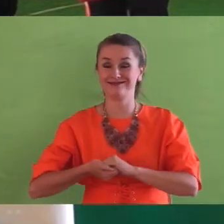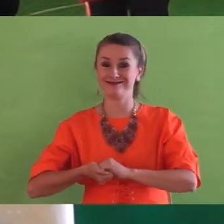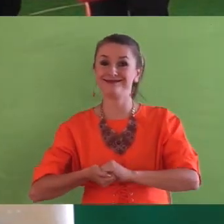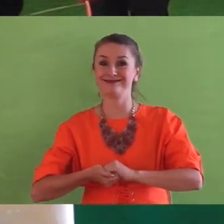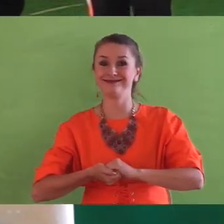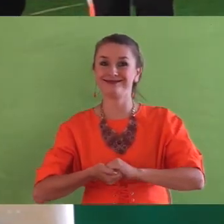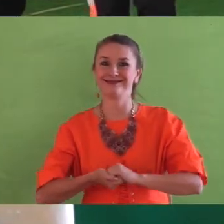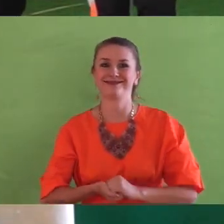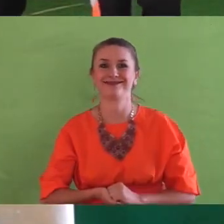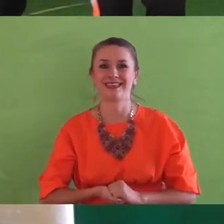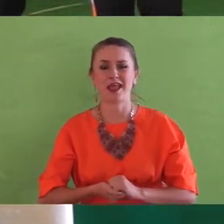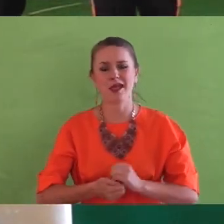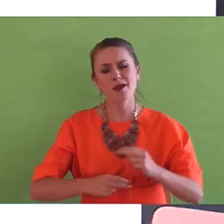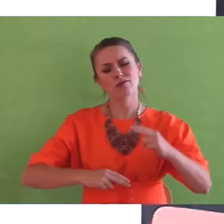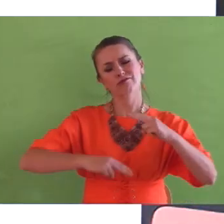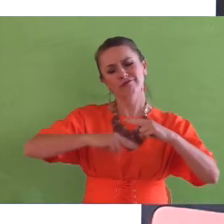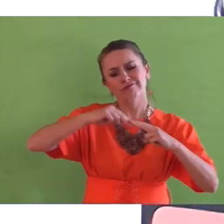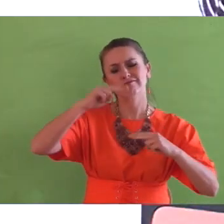solidaridad